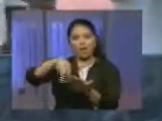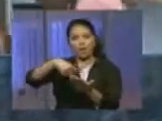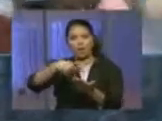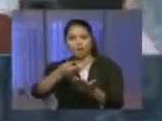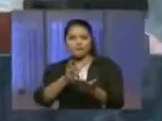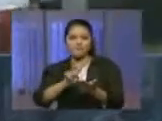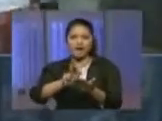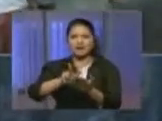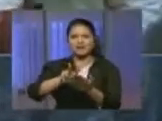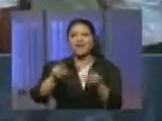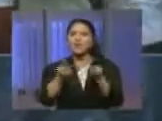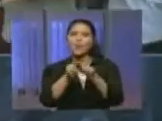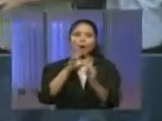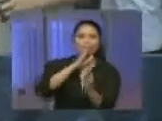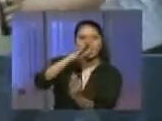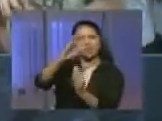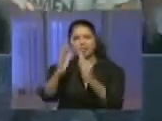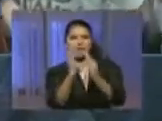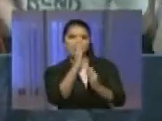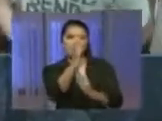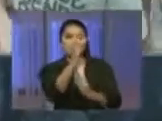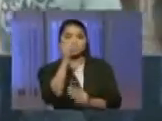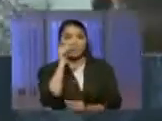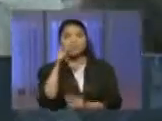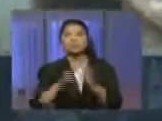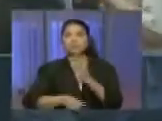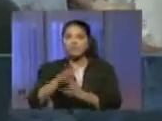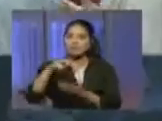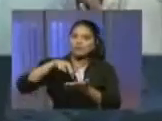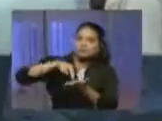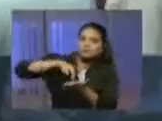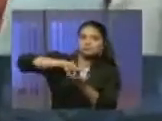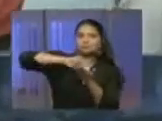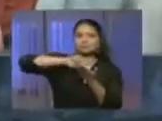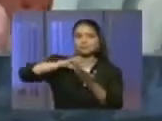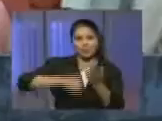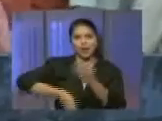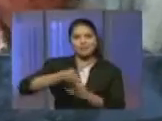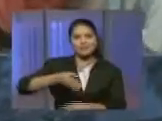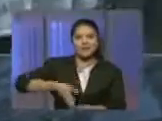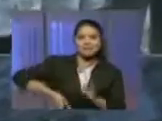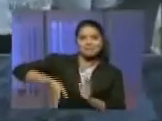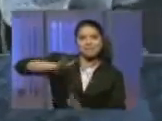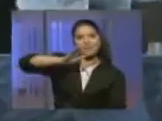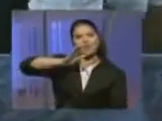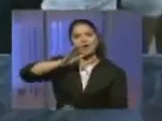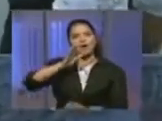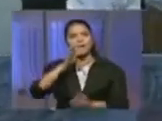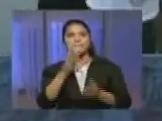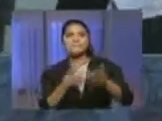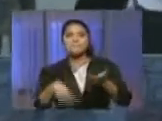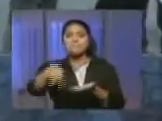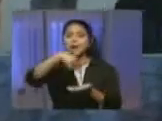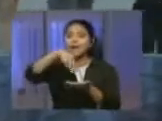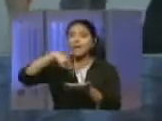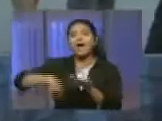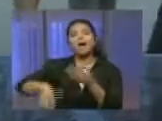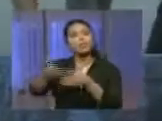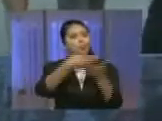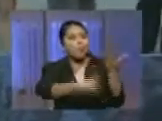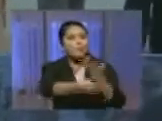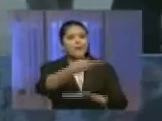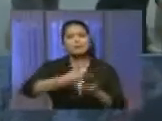como de artes marciales Mira José Alejandro Terán todavía levanta las piernas bailando compartiendo esto lo más hermoso